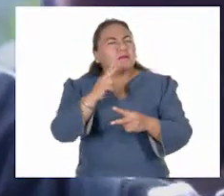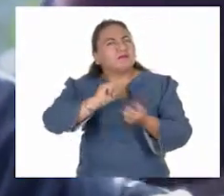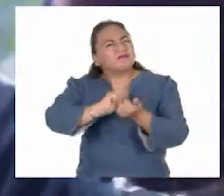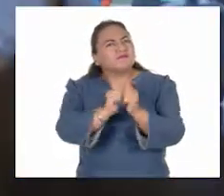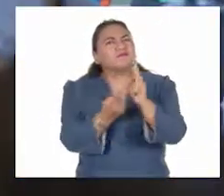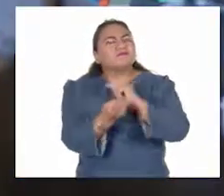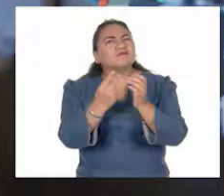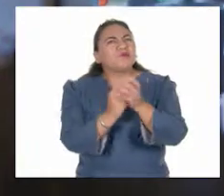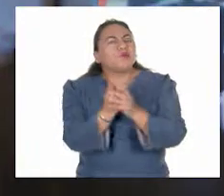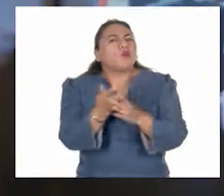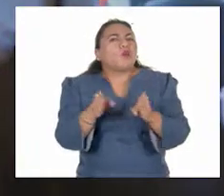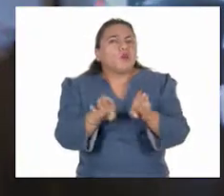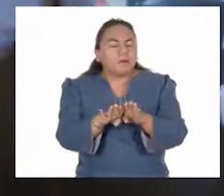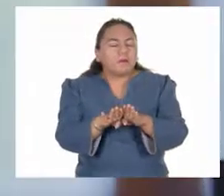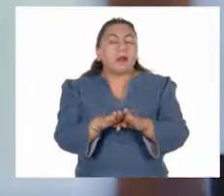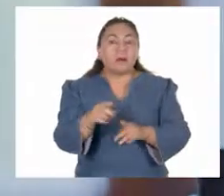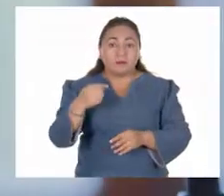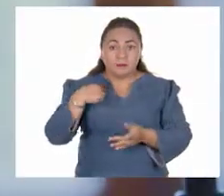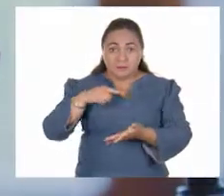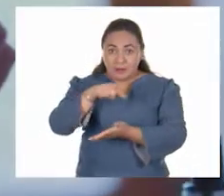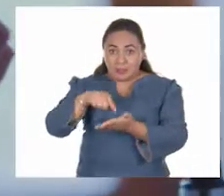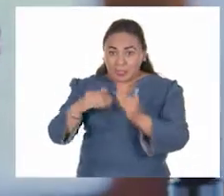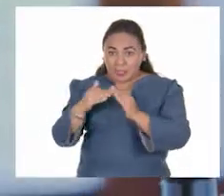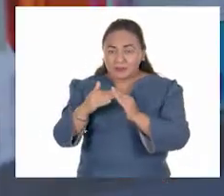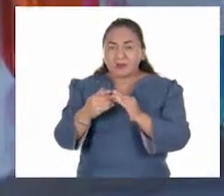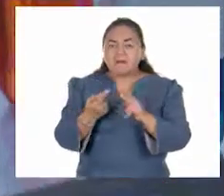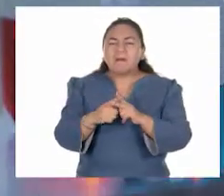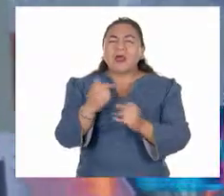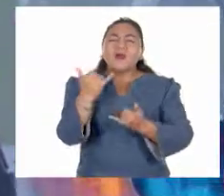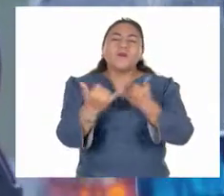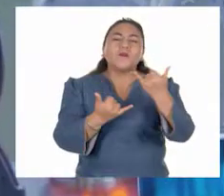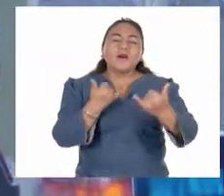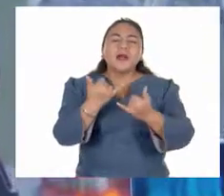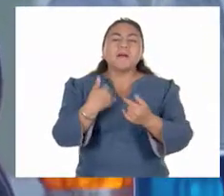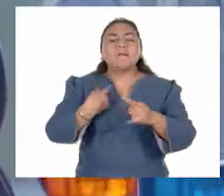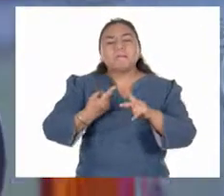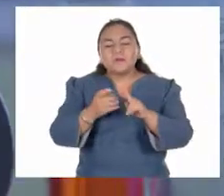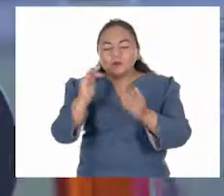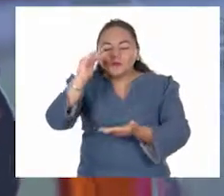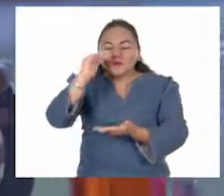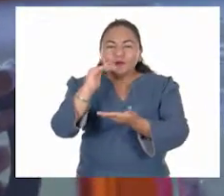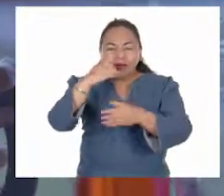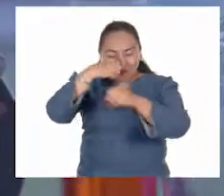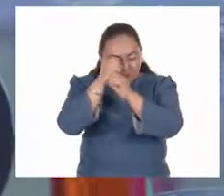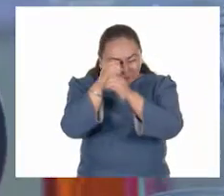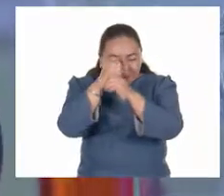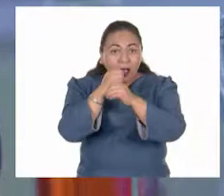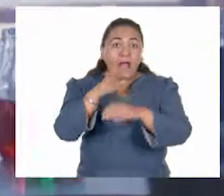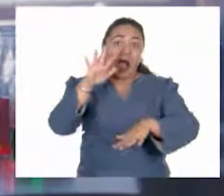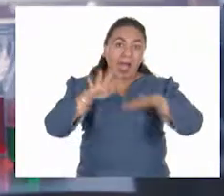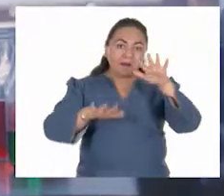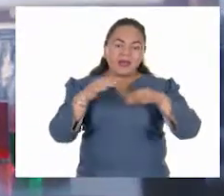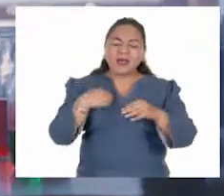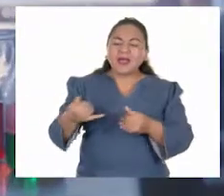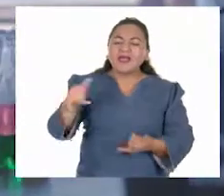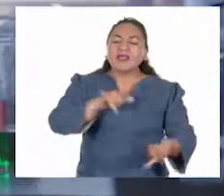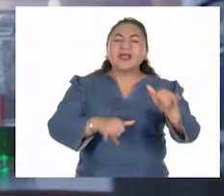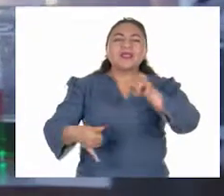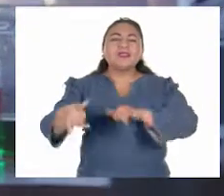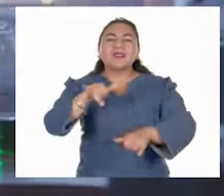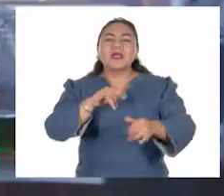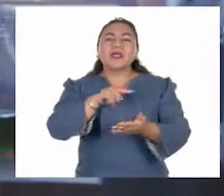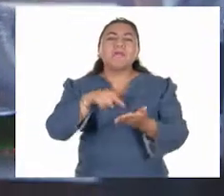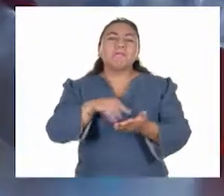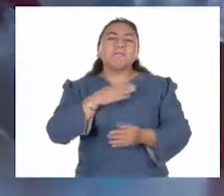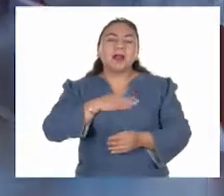pudiera crecer. En mi casa todo empezó con un juego, con mi pequeño microscopio. A veces mezclando cosas en el baño